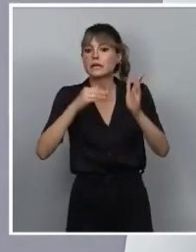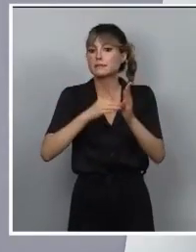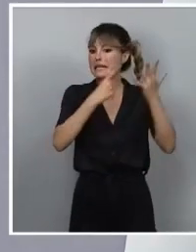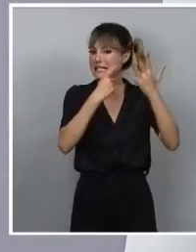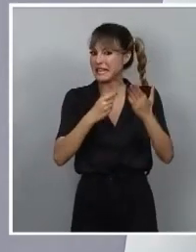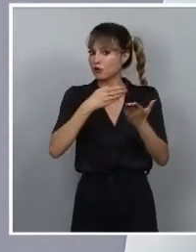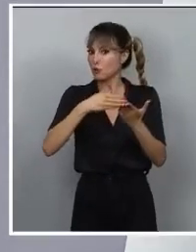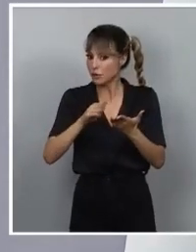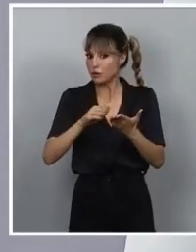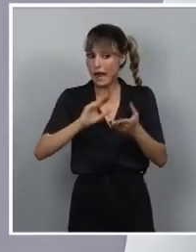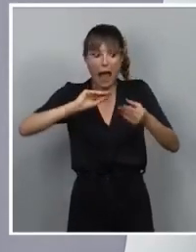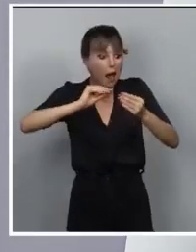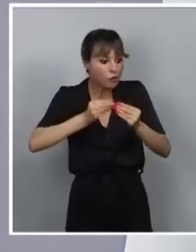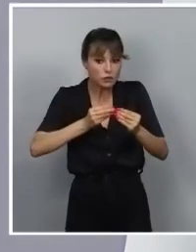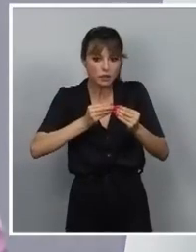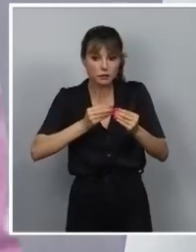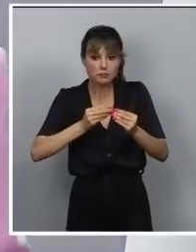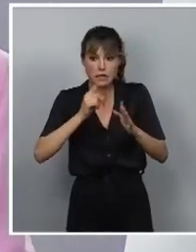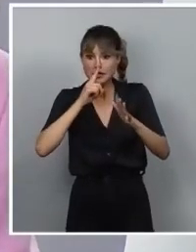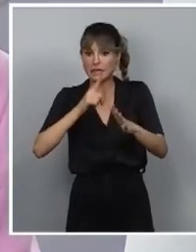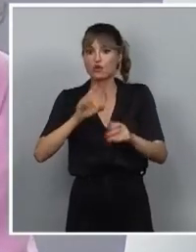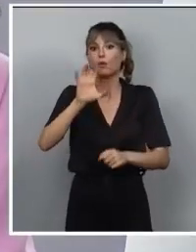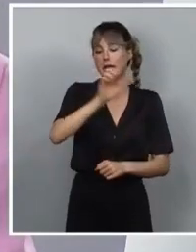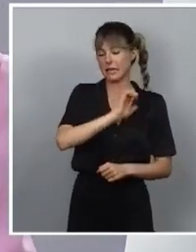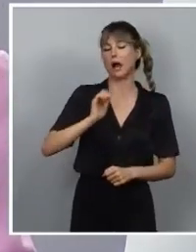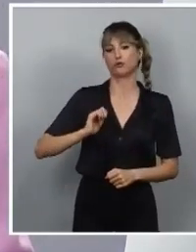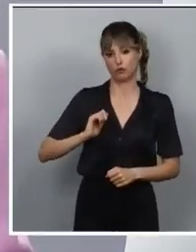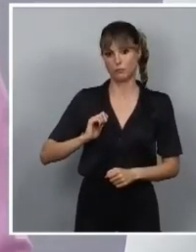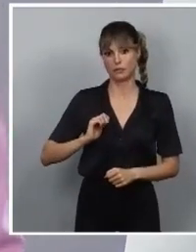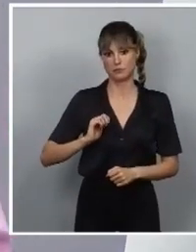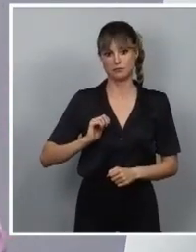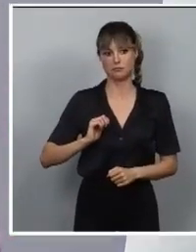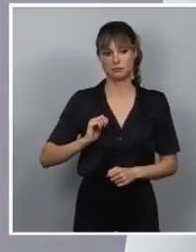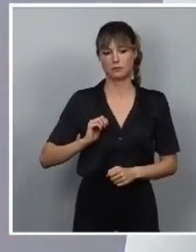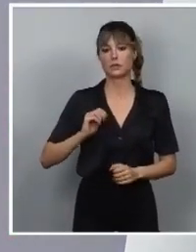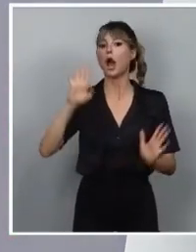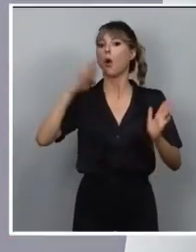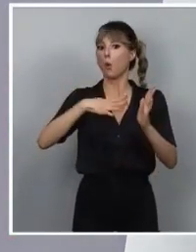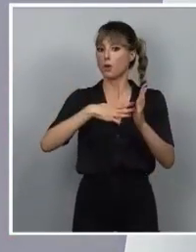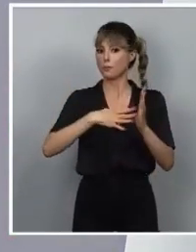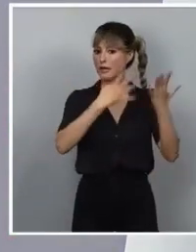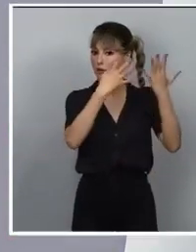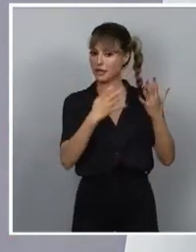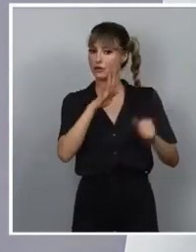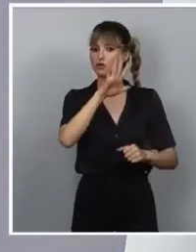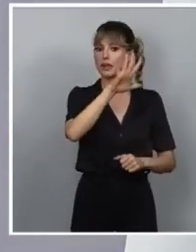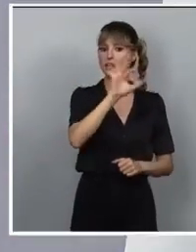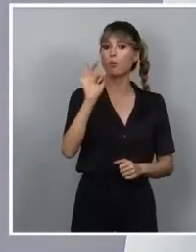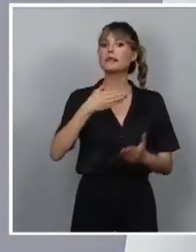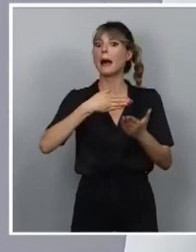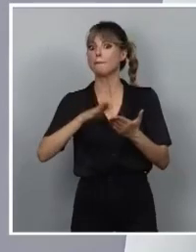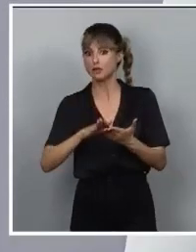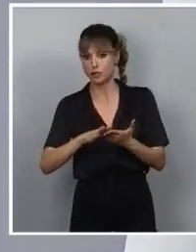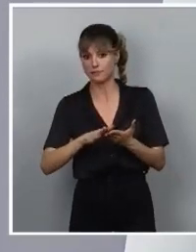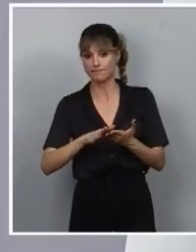lo hará en el término de las cuentas públicas y ya veremos cuál es el planteamiento. Y desde el propio bloque que apoyó en su momento